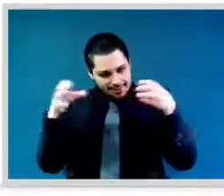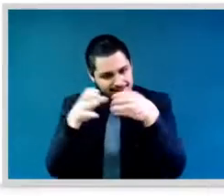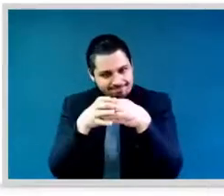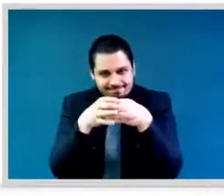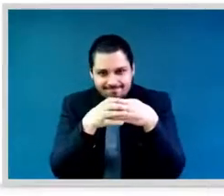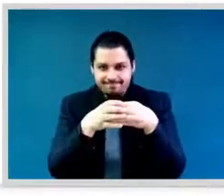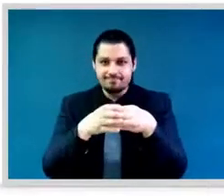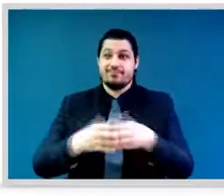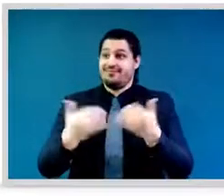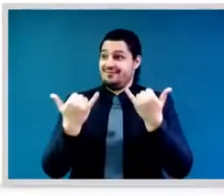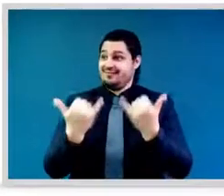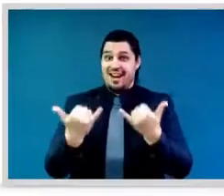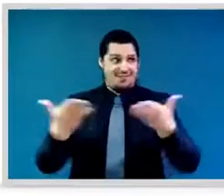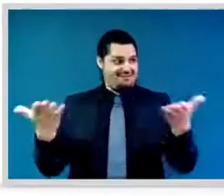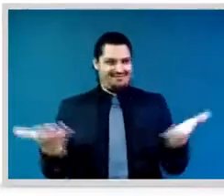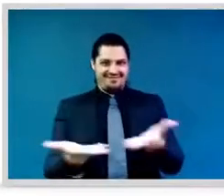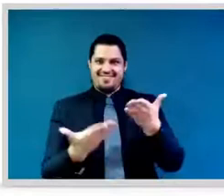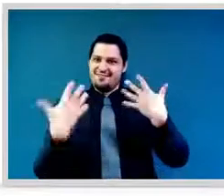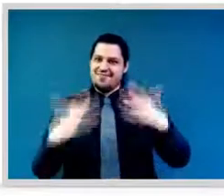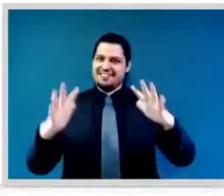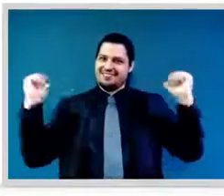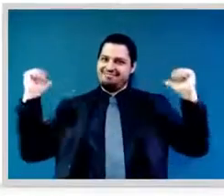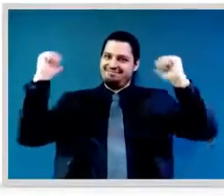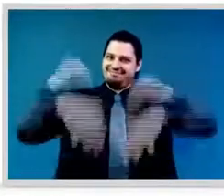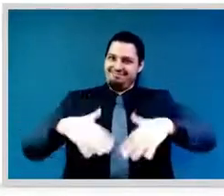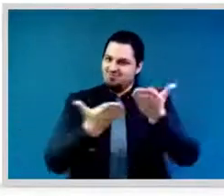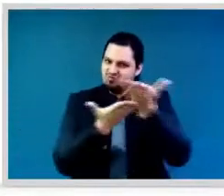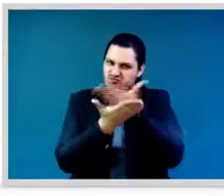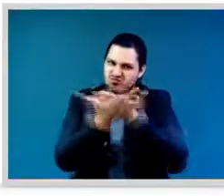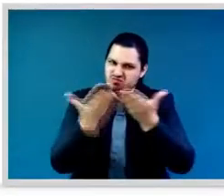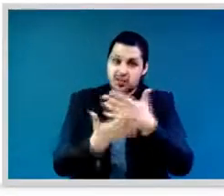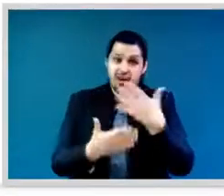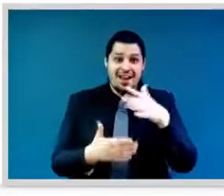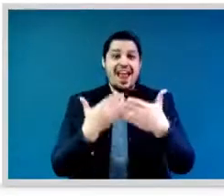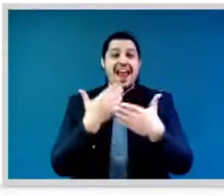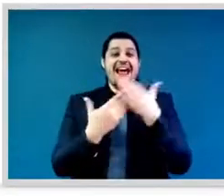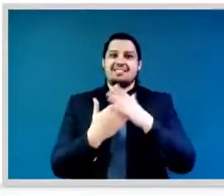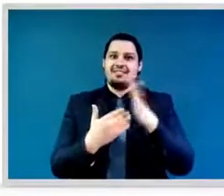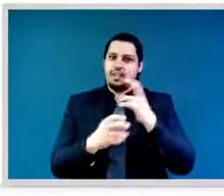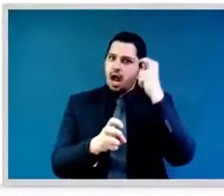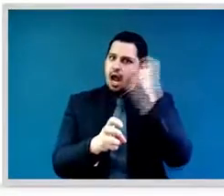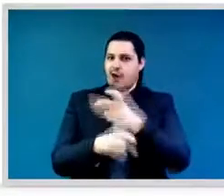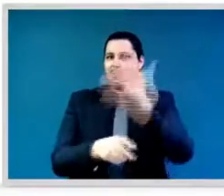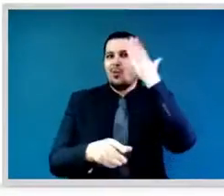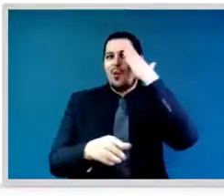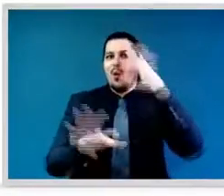difíciles de la sociedad global que nos encuentra unidas.